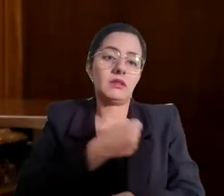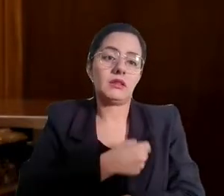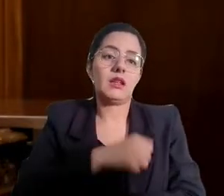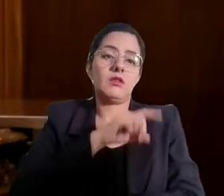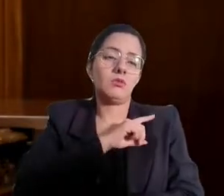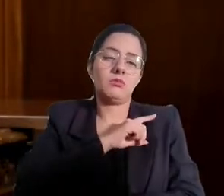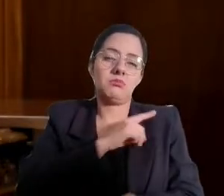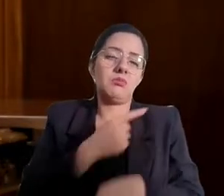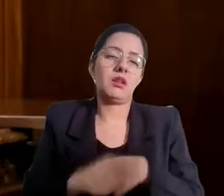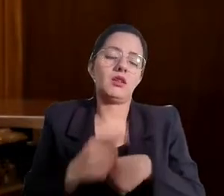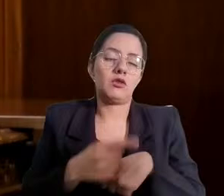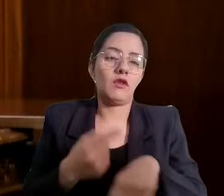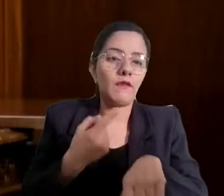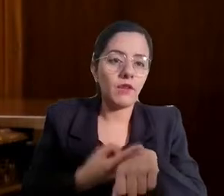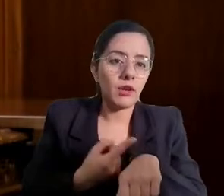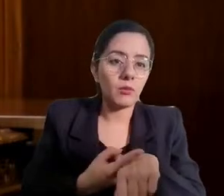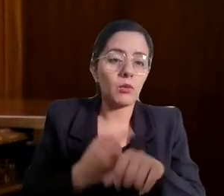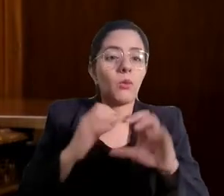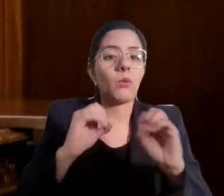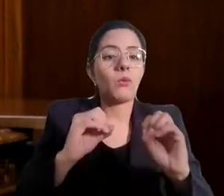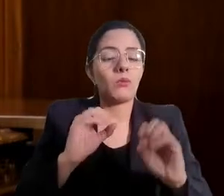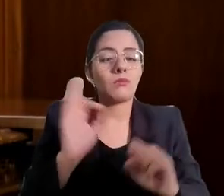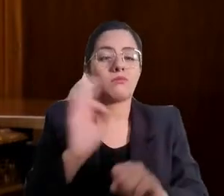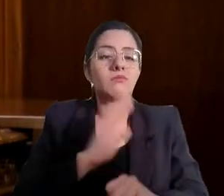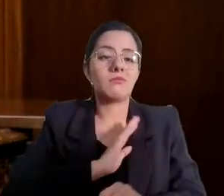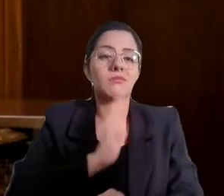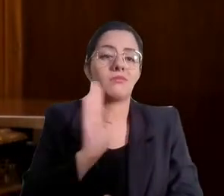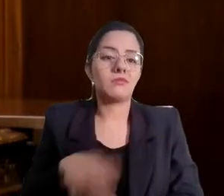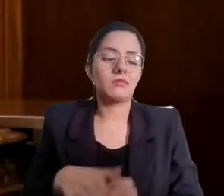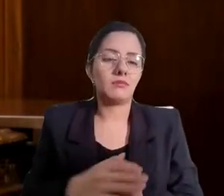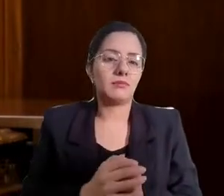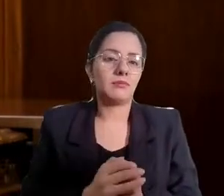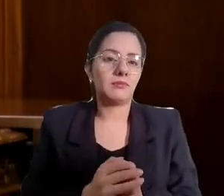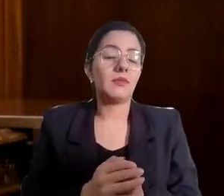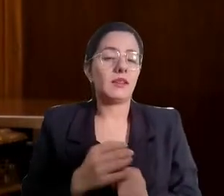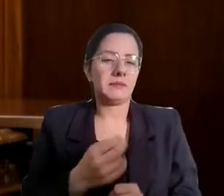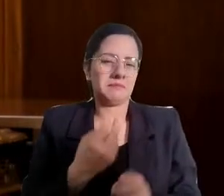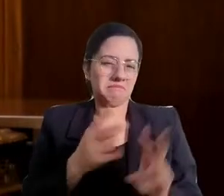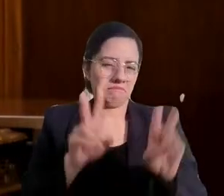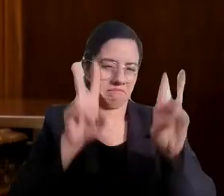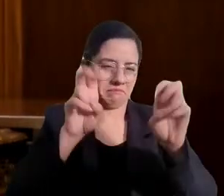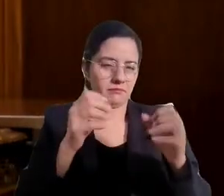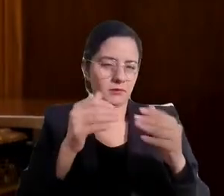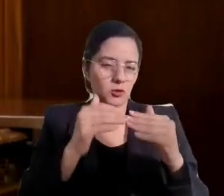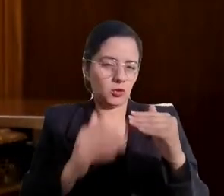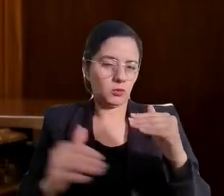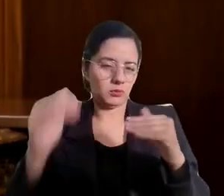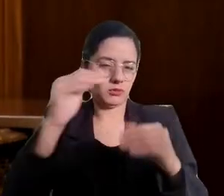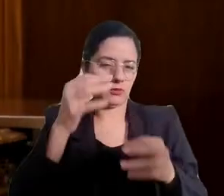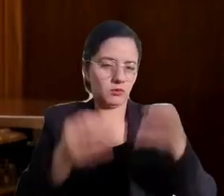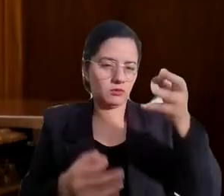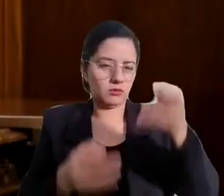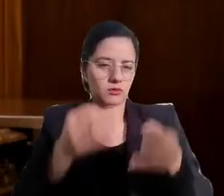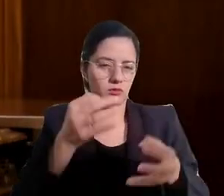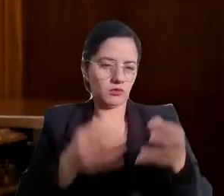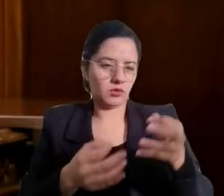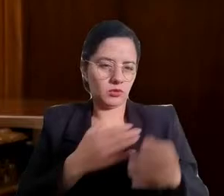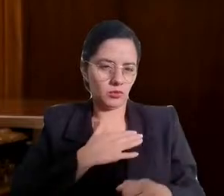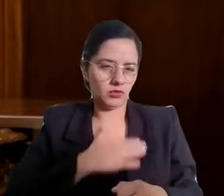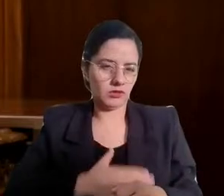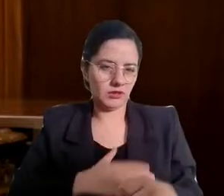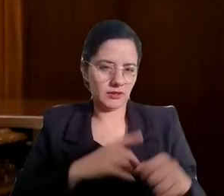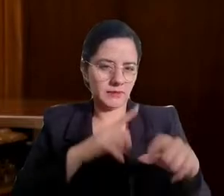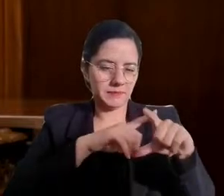Al respecto, la Suprema Corte de Justicia de la Nación se ha pronunciado en el